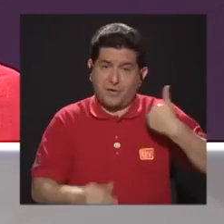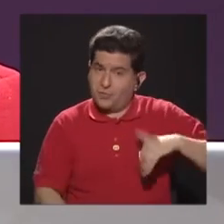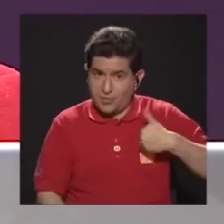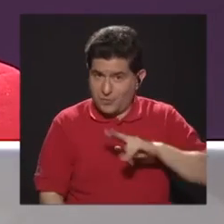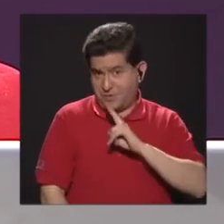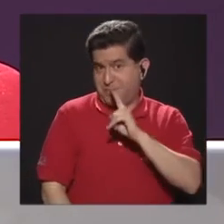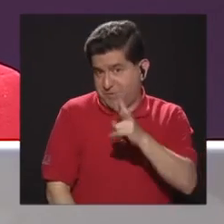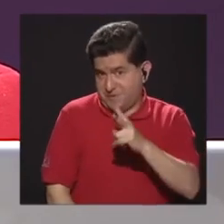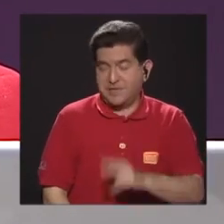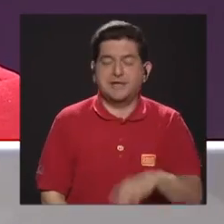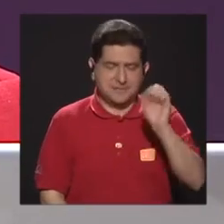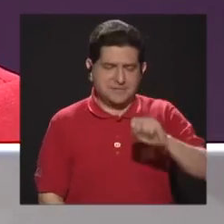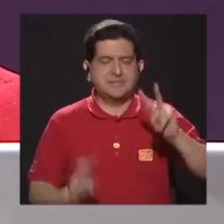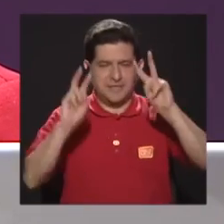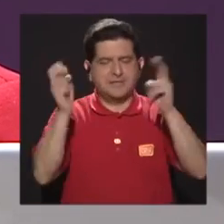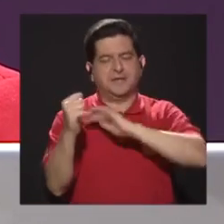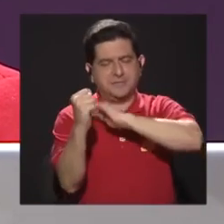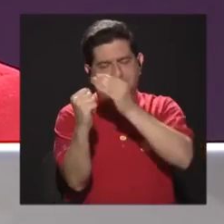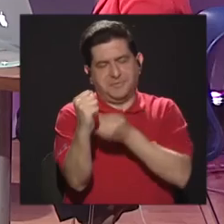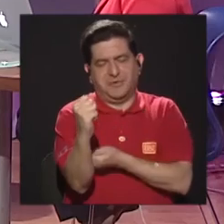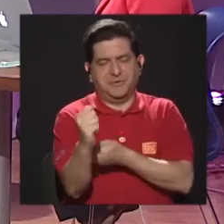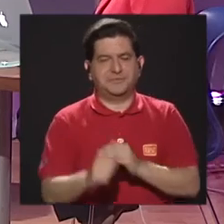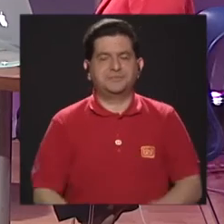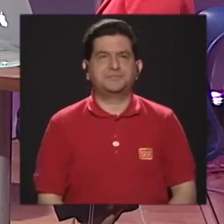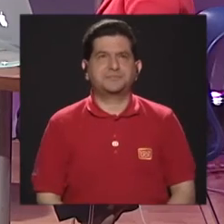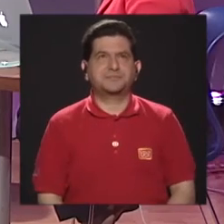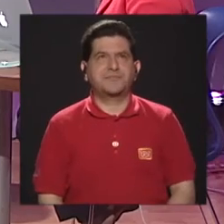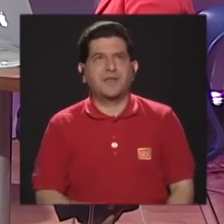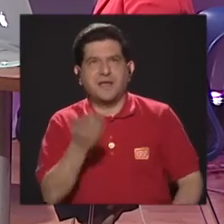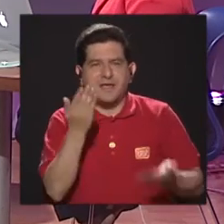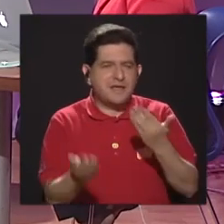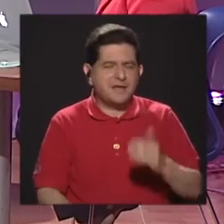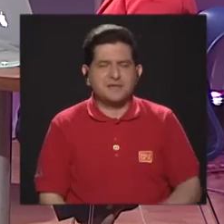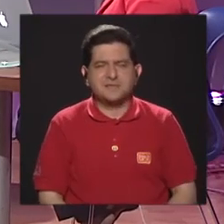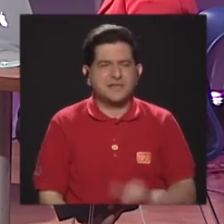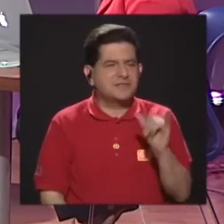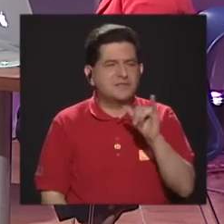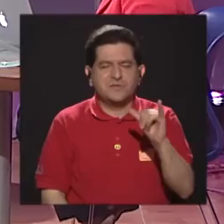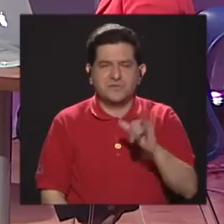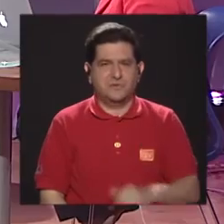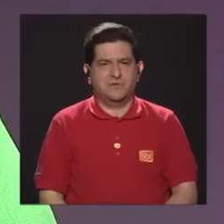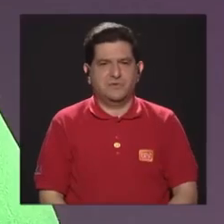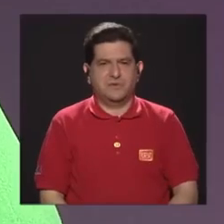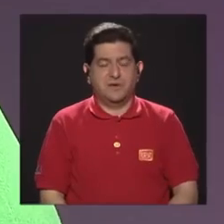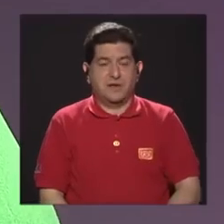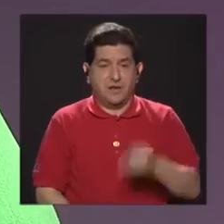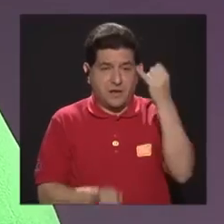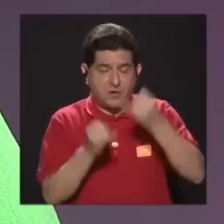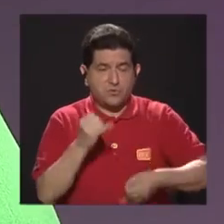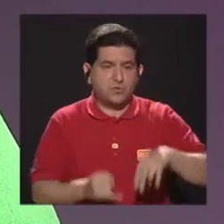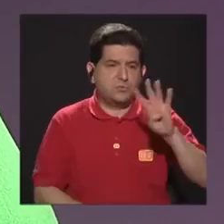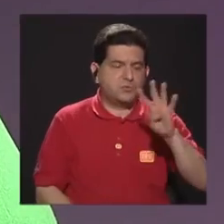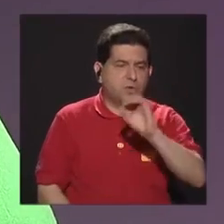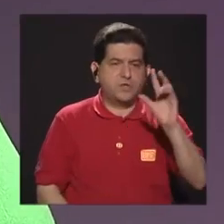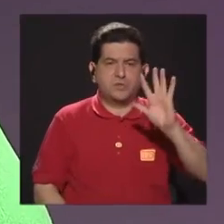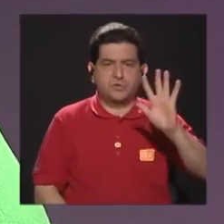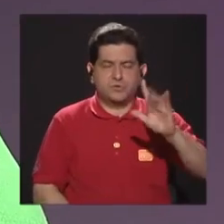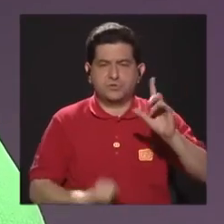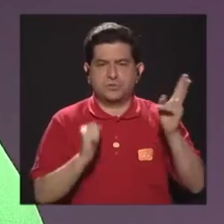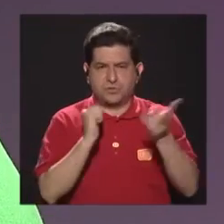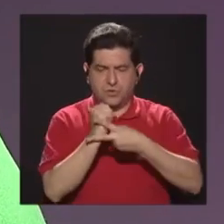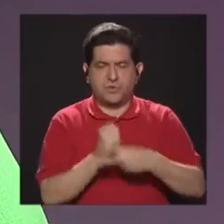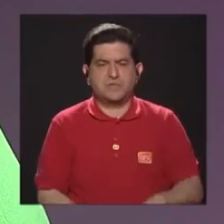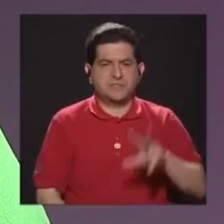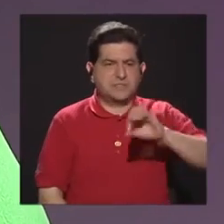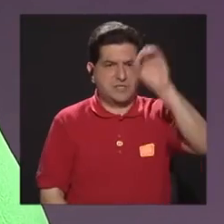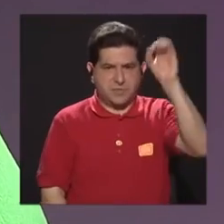Sí, es un tema de poder. Ya ahora no es tanto, realmente el promedio de los últimos 4 o 5 periodos anda arriba del 30%